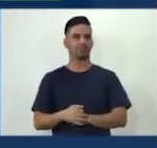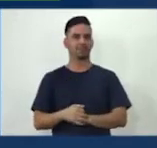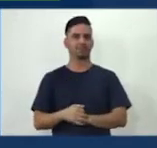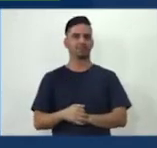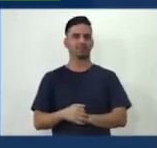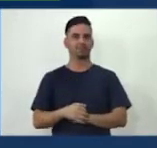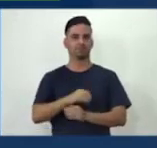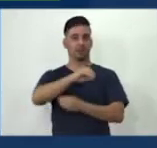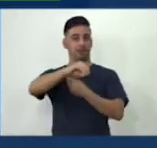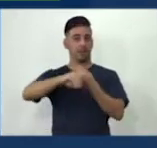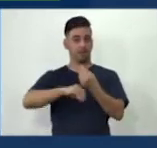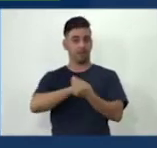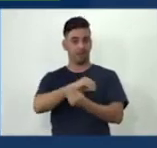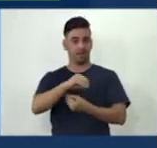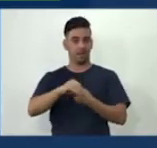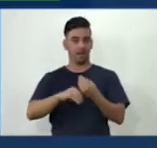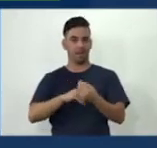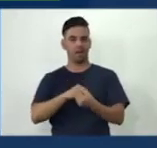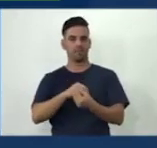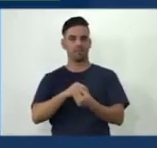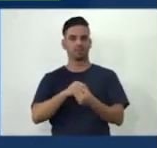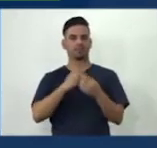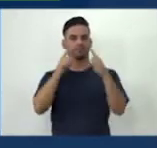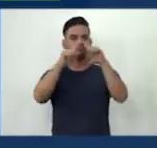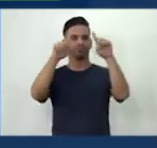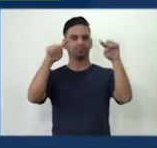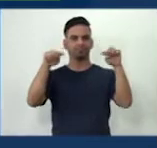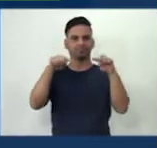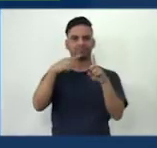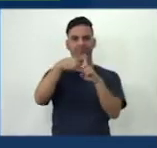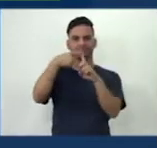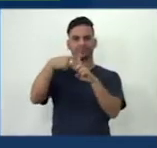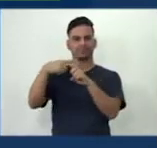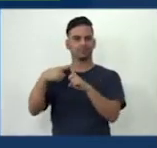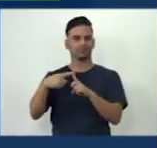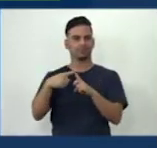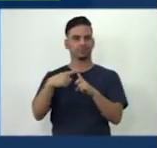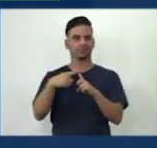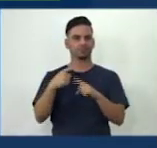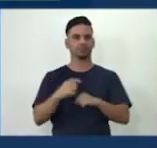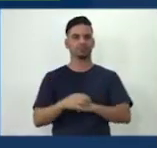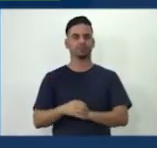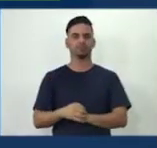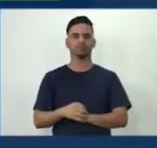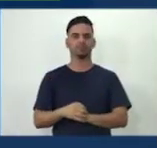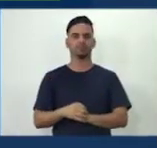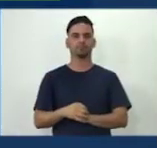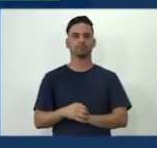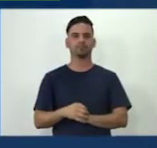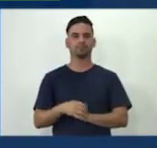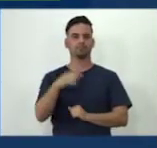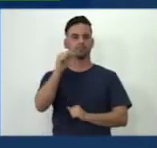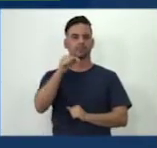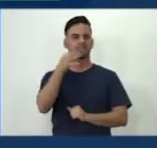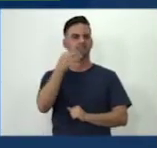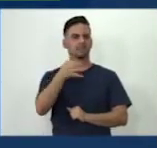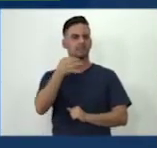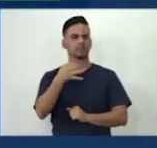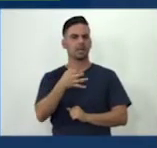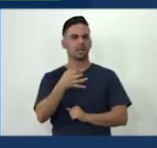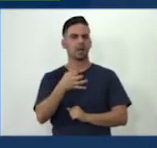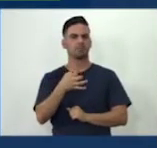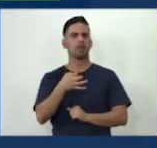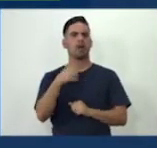conclusión que cuando cambia la cantidad de campo magnético, el número de líneas de fuerza que atraviesa el área limitada por un conductor